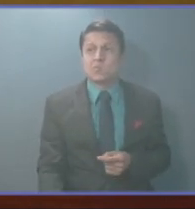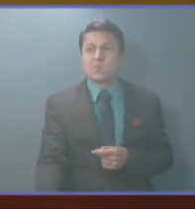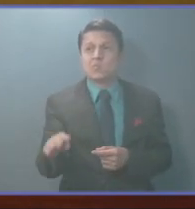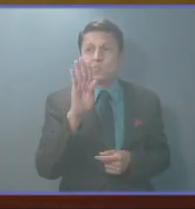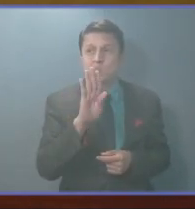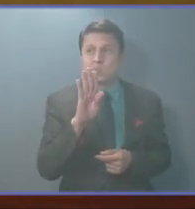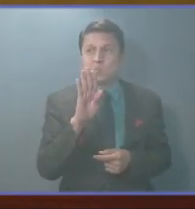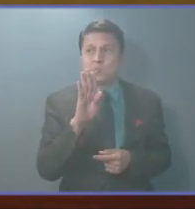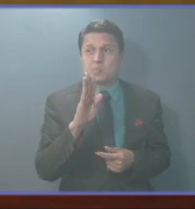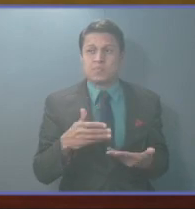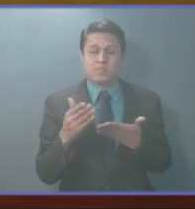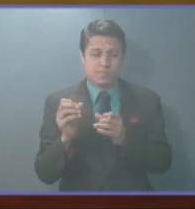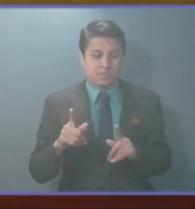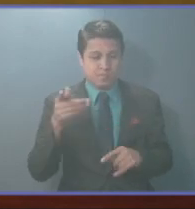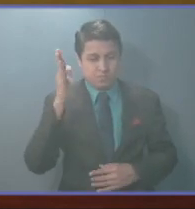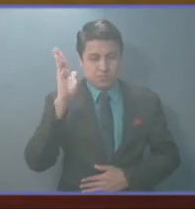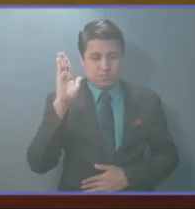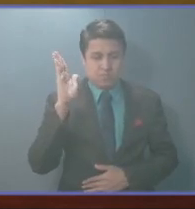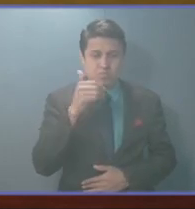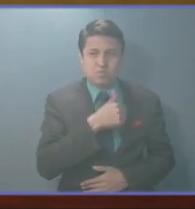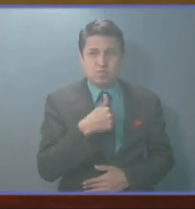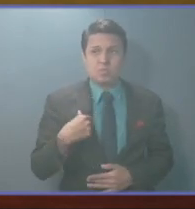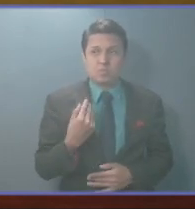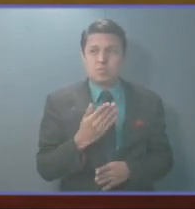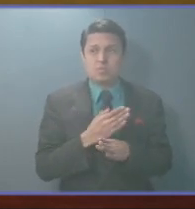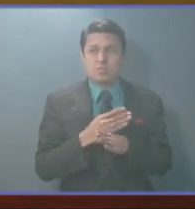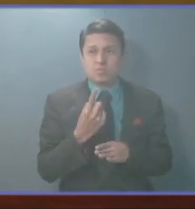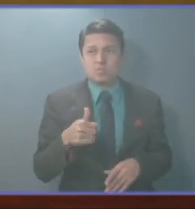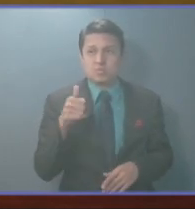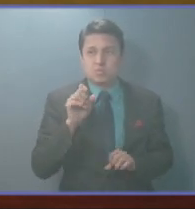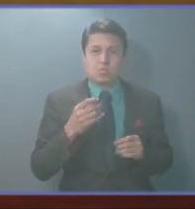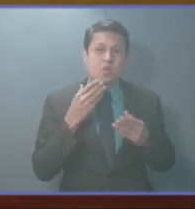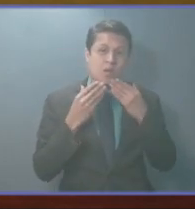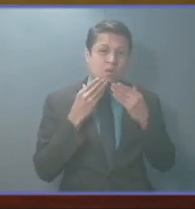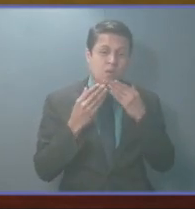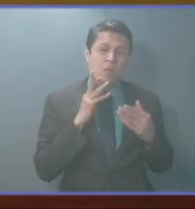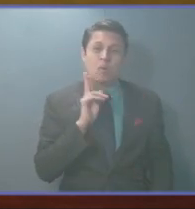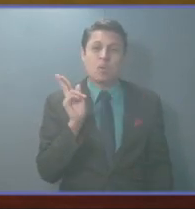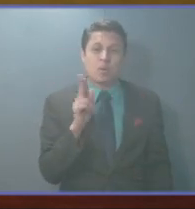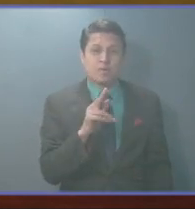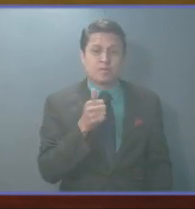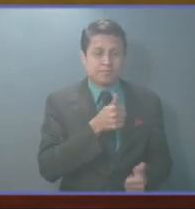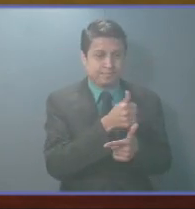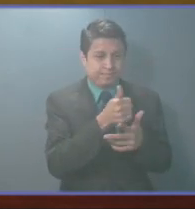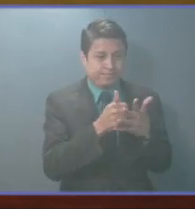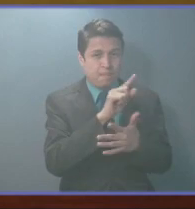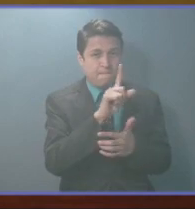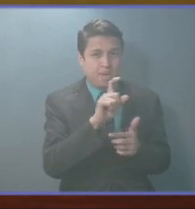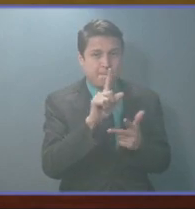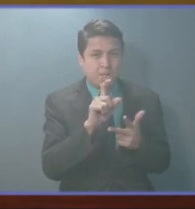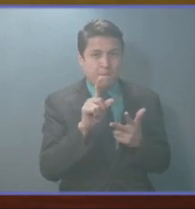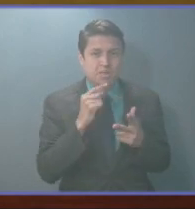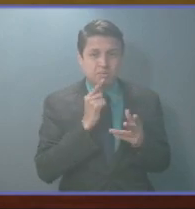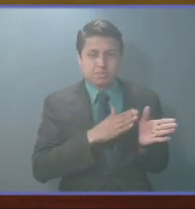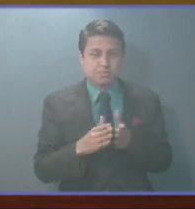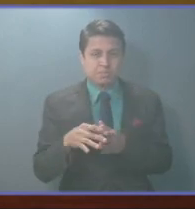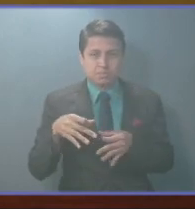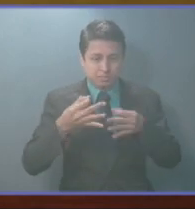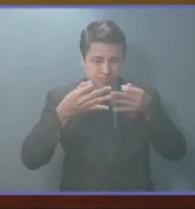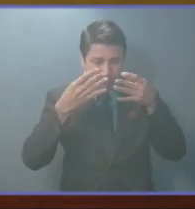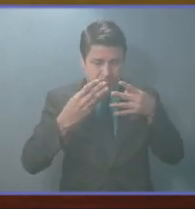B. Ceder la palabra al ministro de la Defensa Nacional para que conteste cada una de las preguntas en el orden